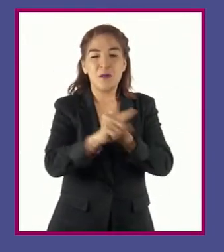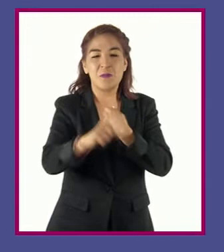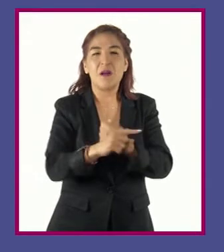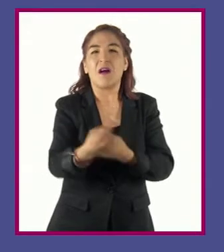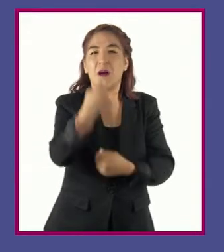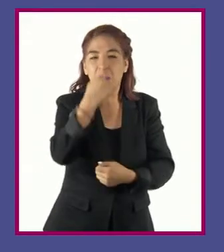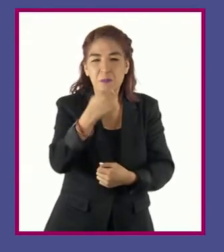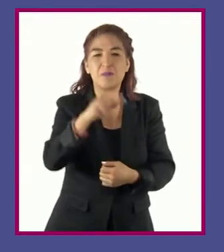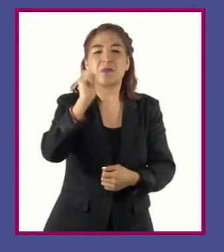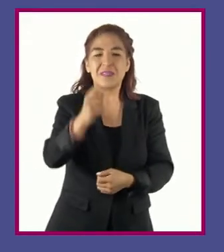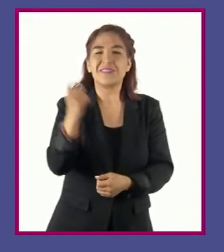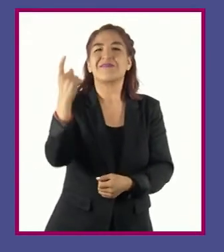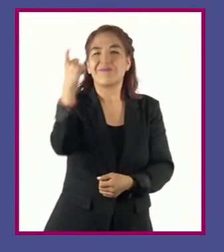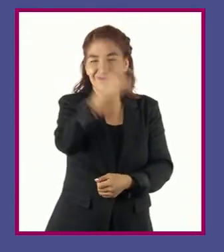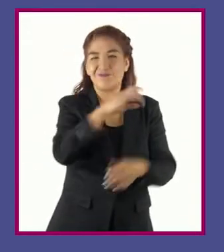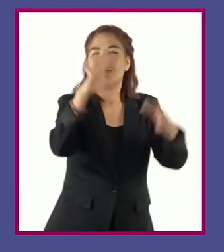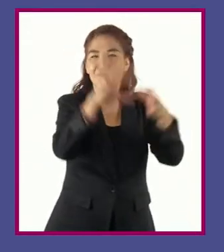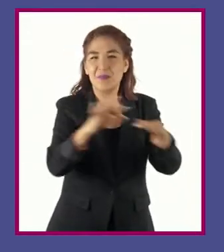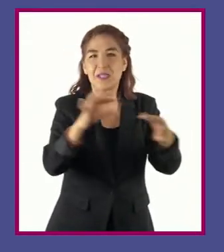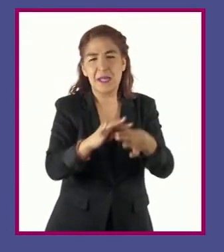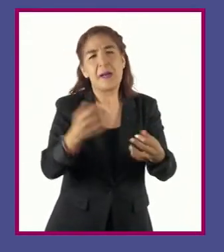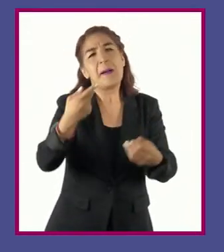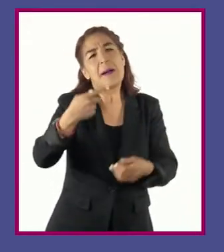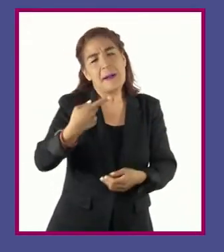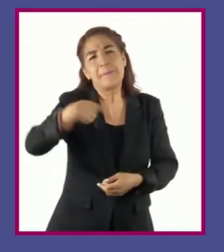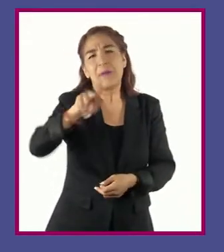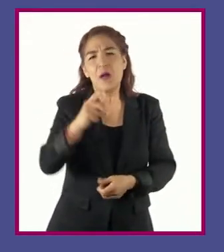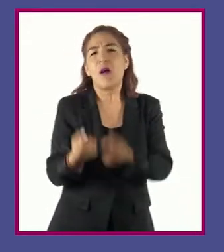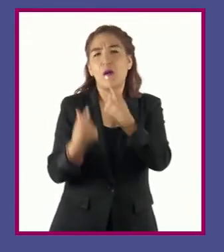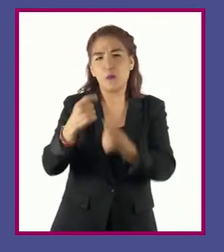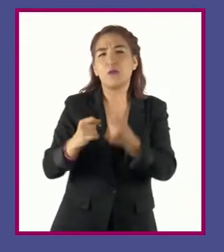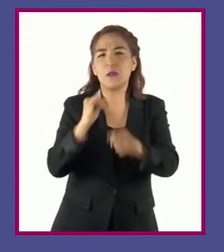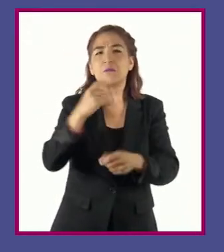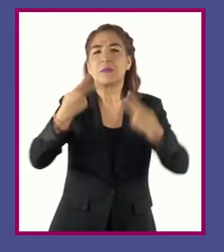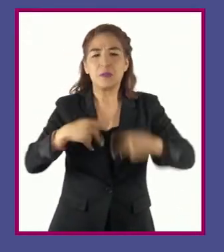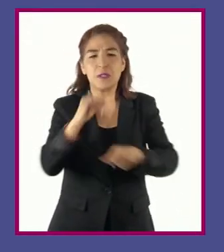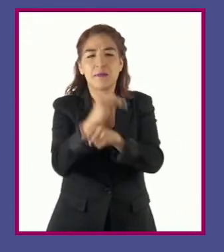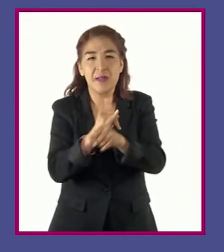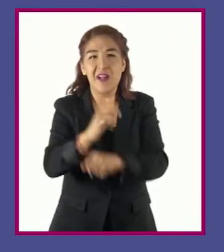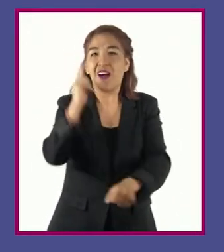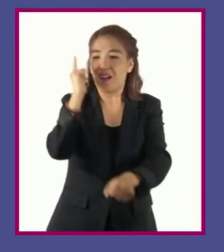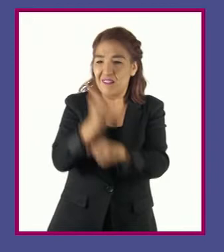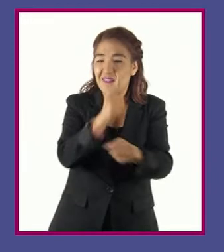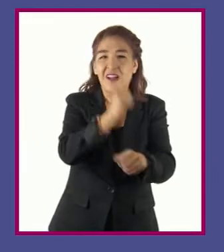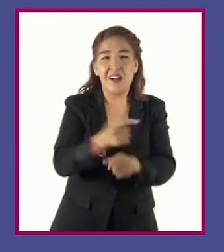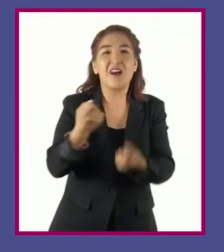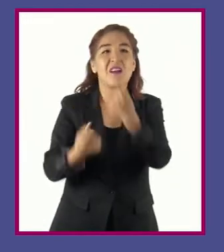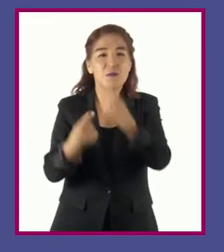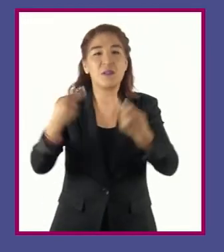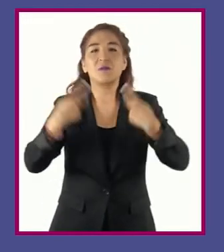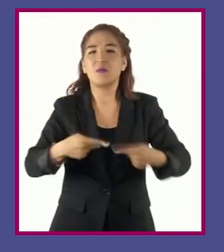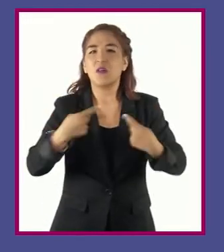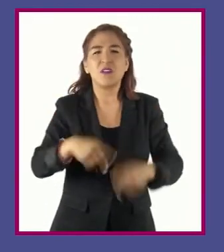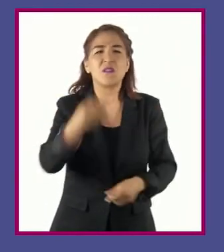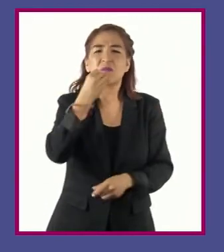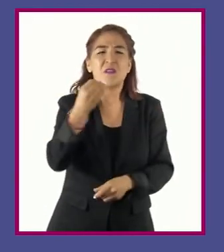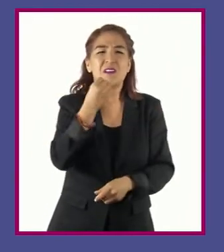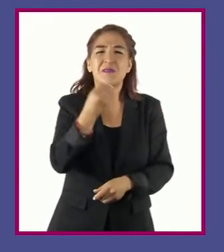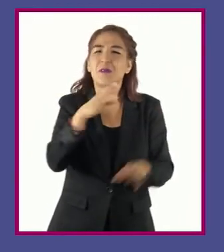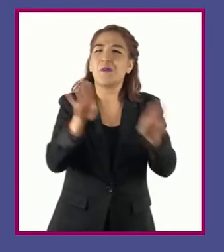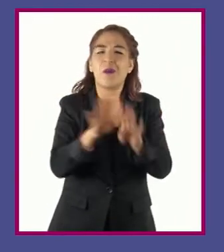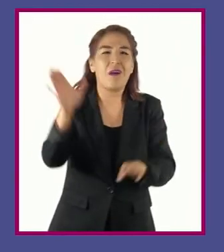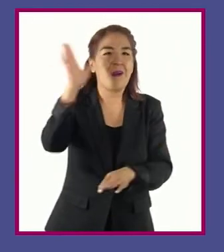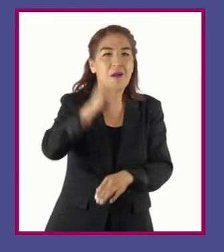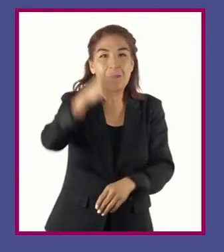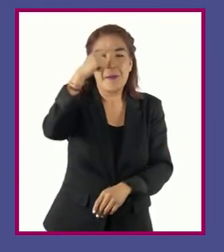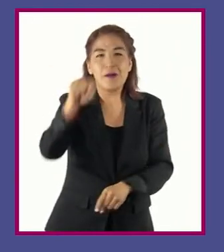de determinar. Sin embargo, algunos investigadores han encontrado que muchos pacientes dejan de comer como una forma de controlar sus